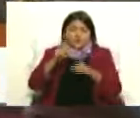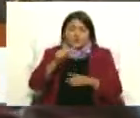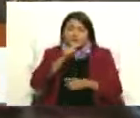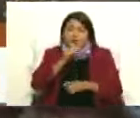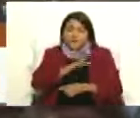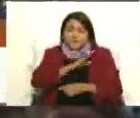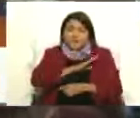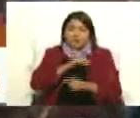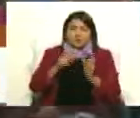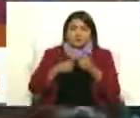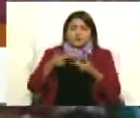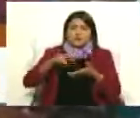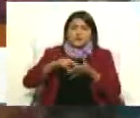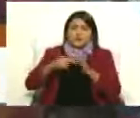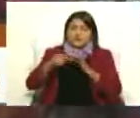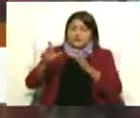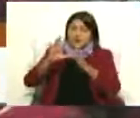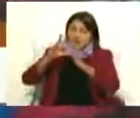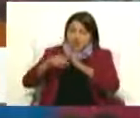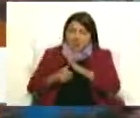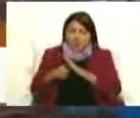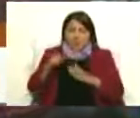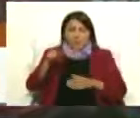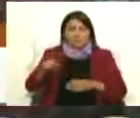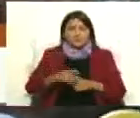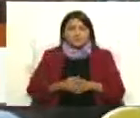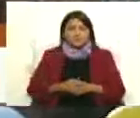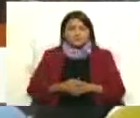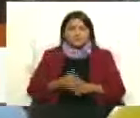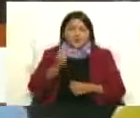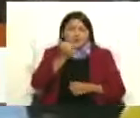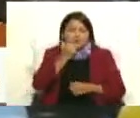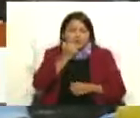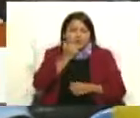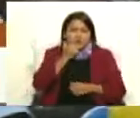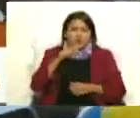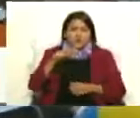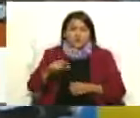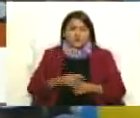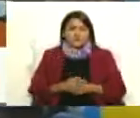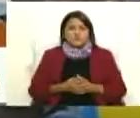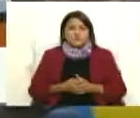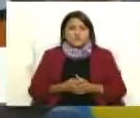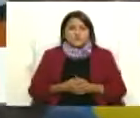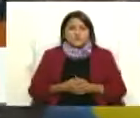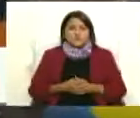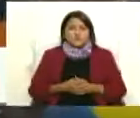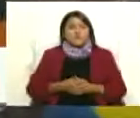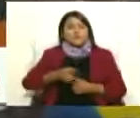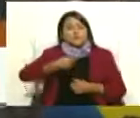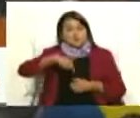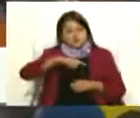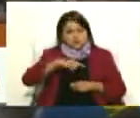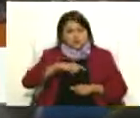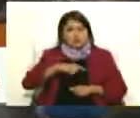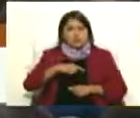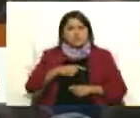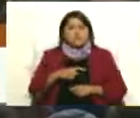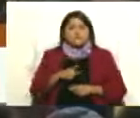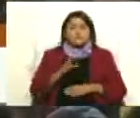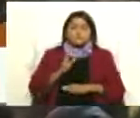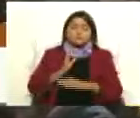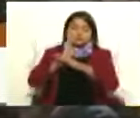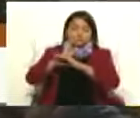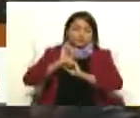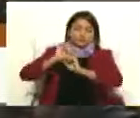unos ladrones esas autoridades, atrevidos, groseros y bárbaros. Y nosotros los vamos a parar este 3